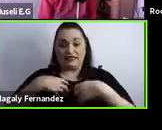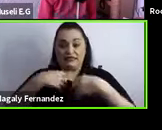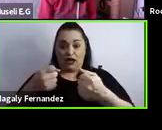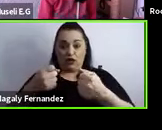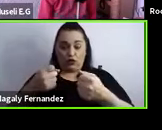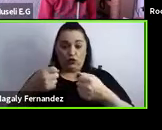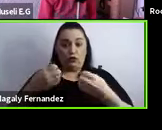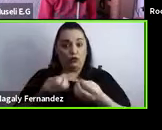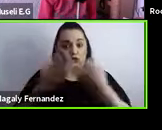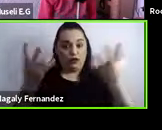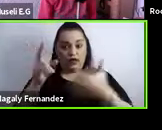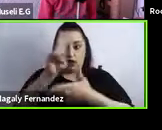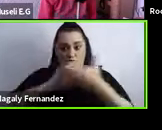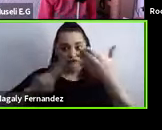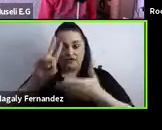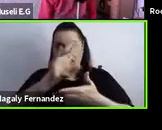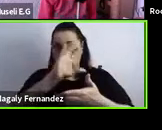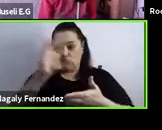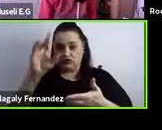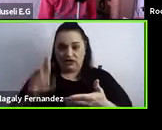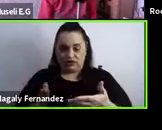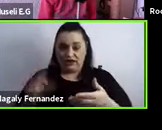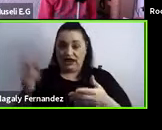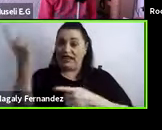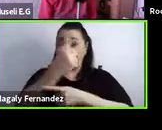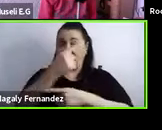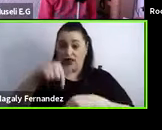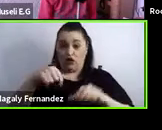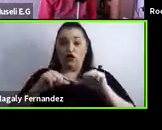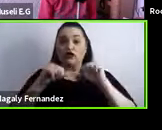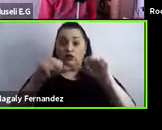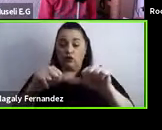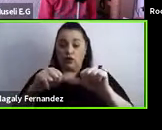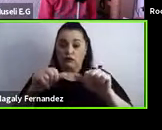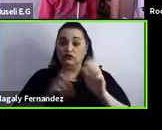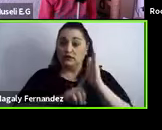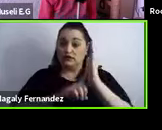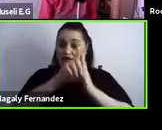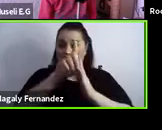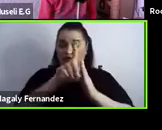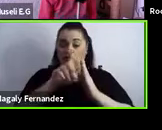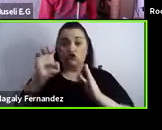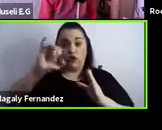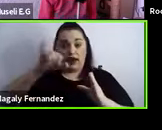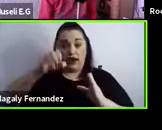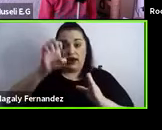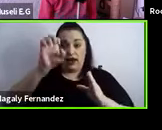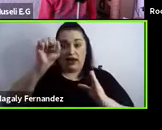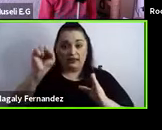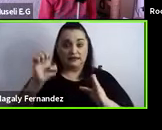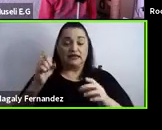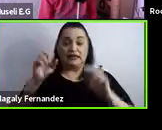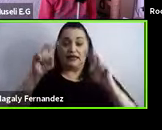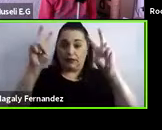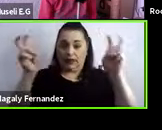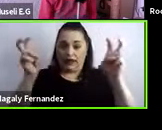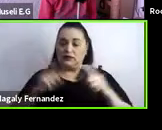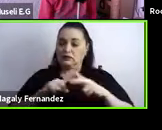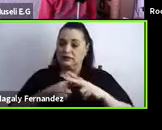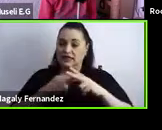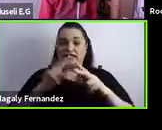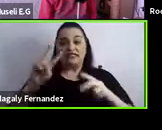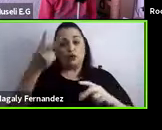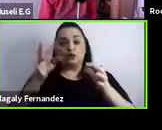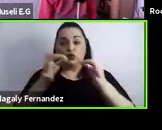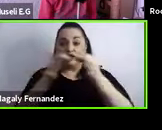de Costa Rica. Y el día de hoy continuamos con el desarrollo de nuestros ejes temáticos, iniciando con el segundo, que lleva por